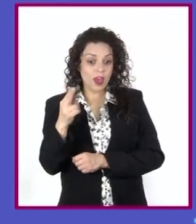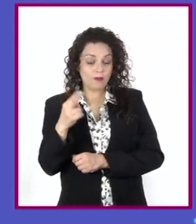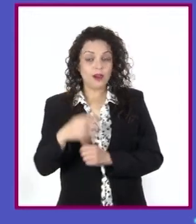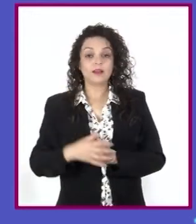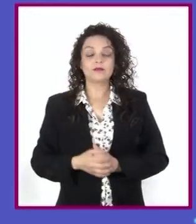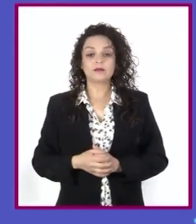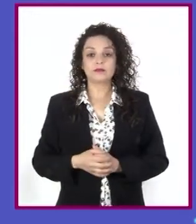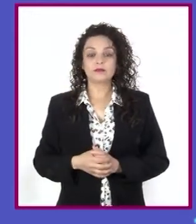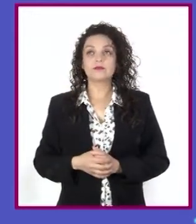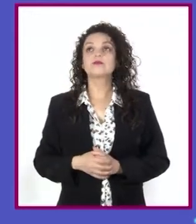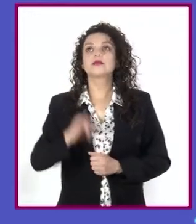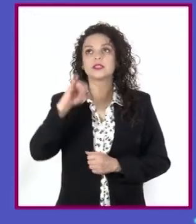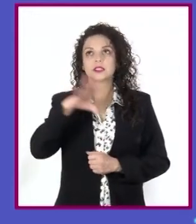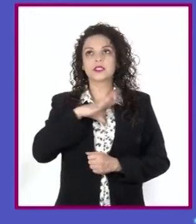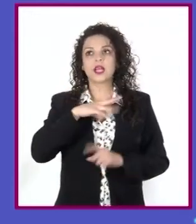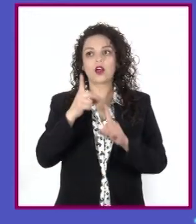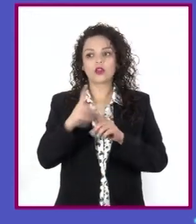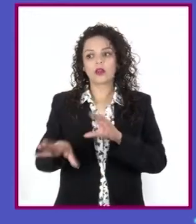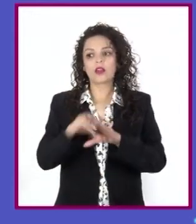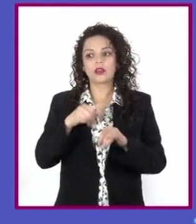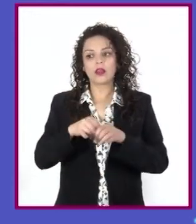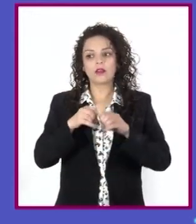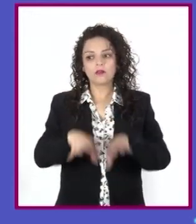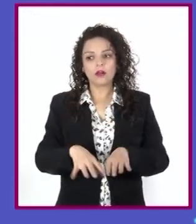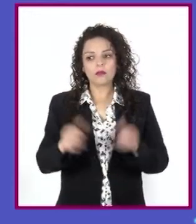la fuente, además de la fecha de consulta.